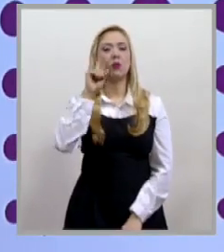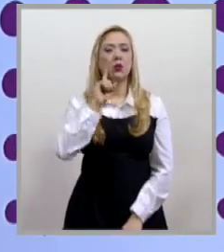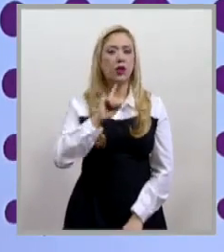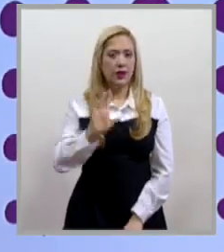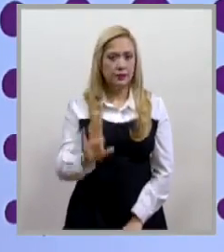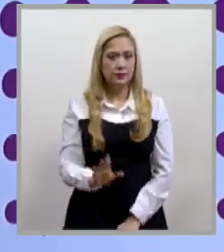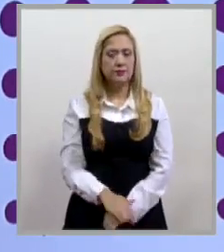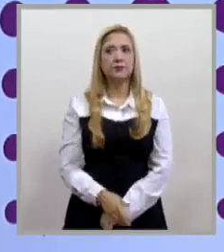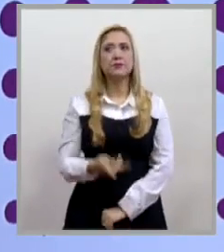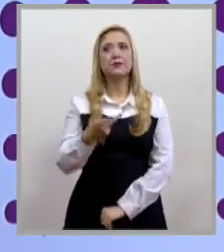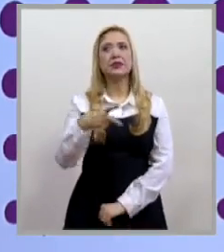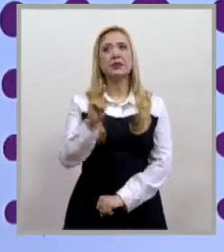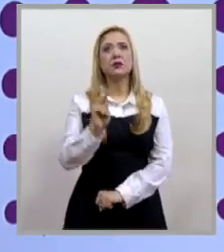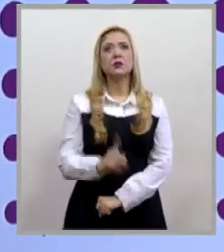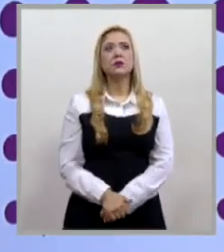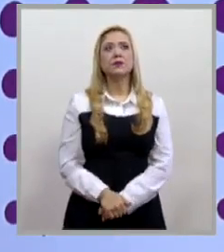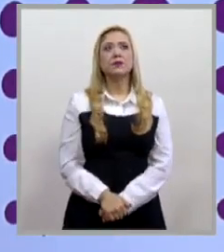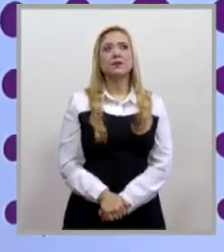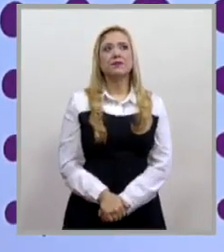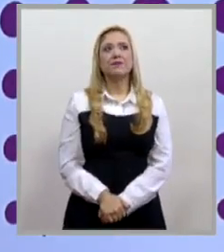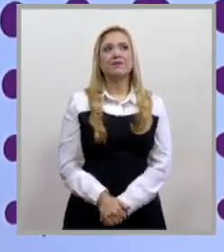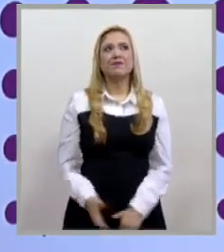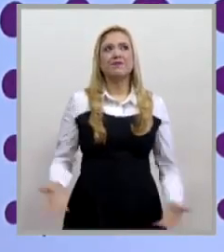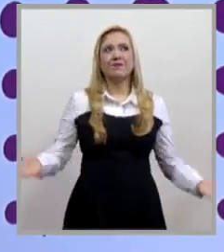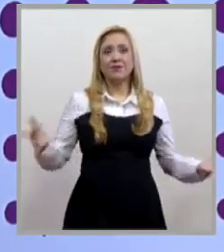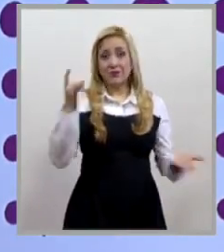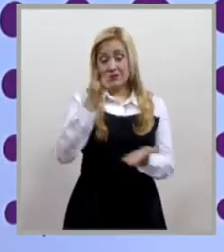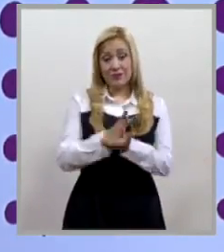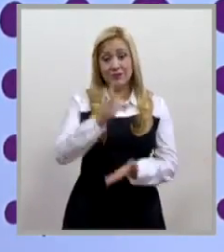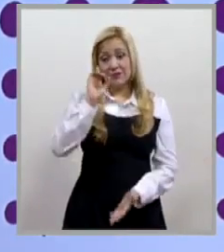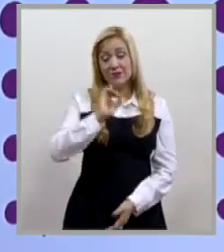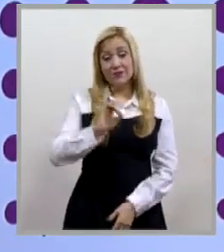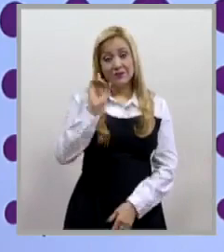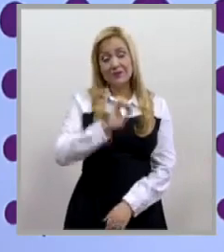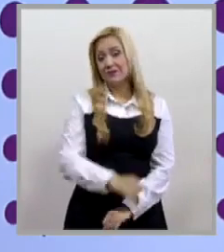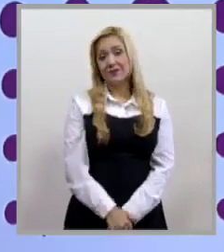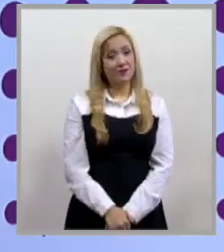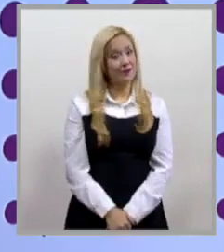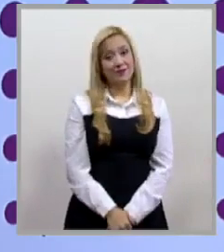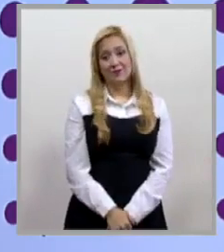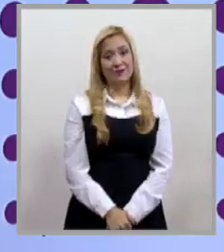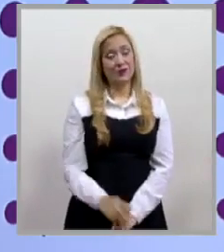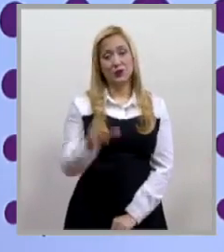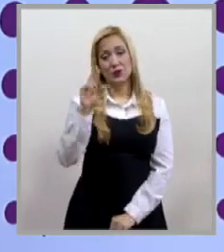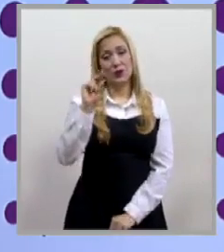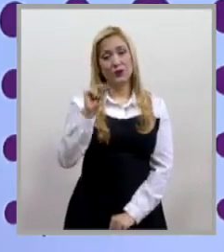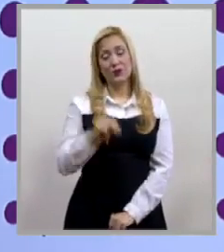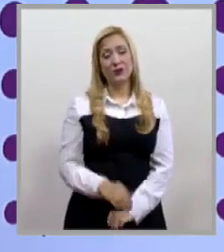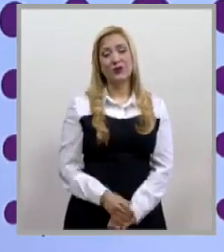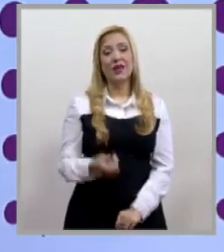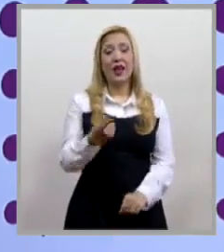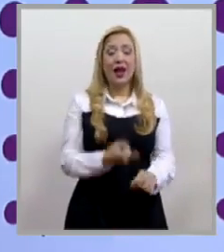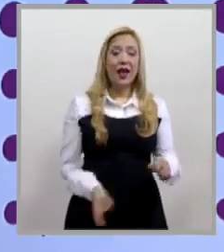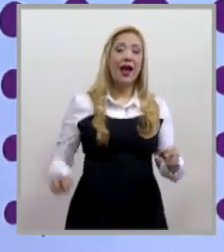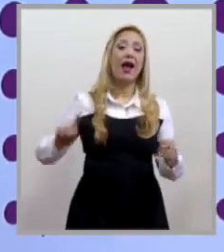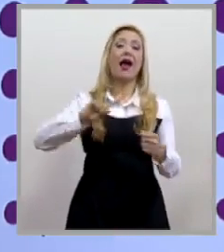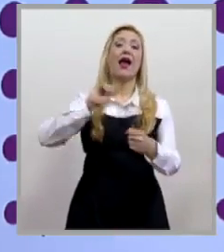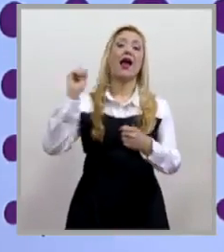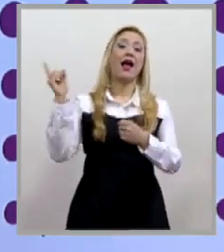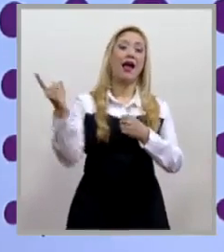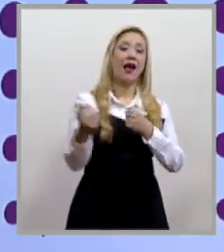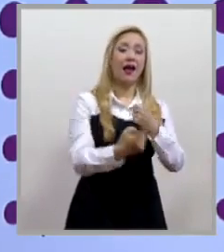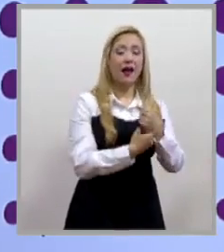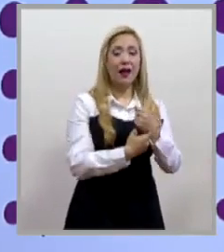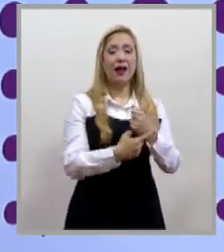pero quedaríamos cortos al hablar únicamente de la muerte de mujeres, cuando atrás de